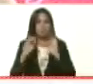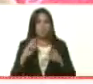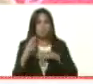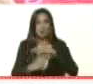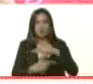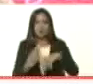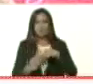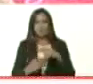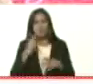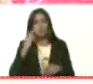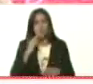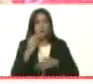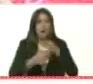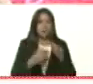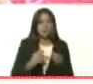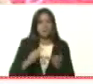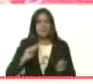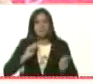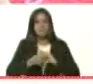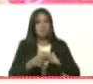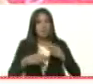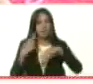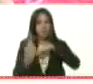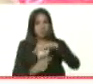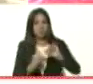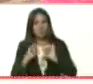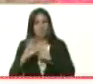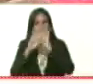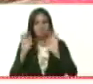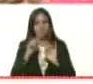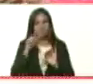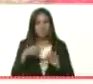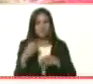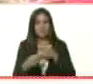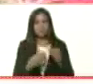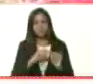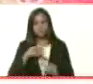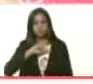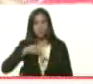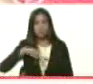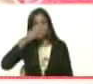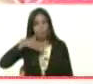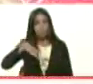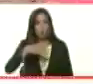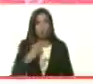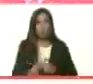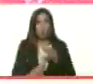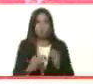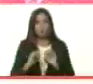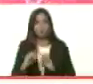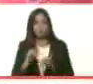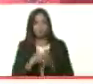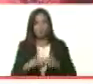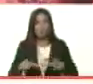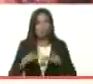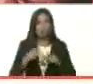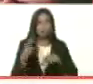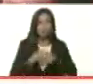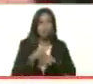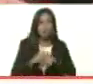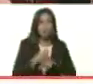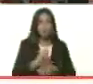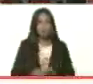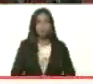Revolución. Hacer la revolución dentro de la revolución y que el pueblo ocupe los lugares de gobierno,